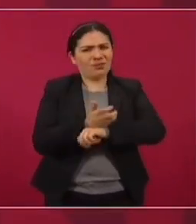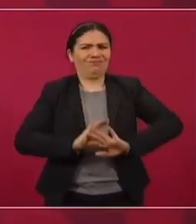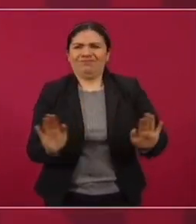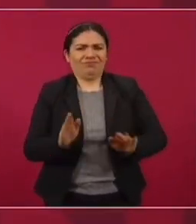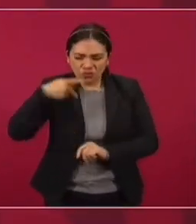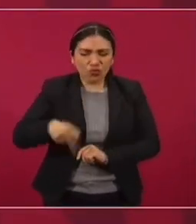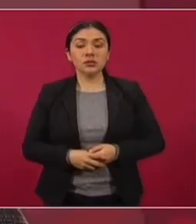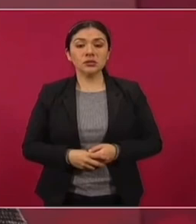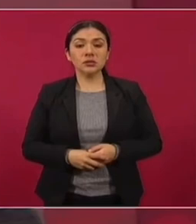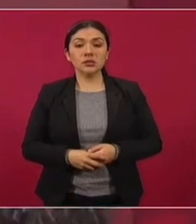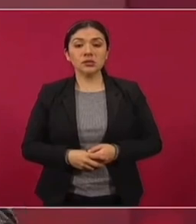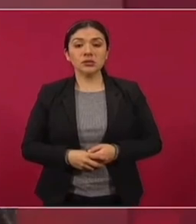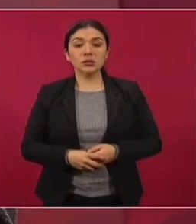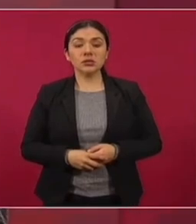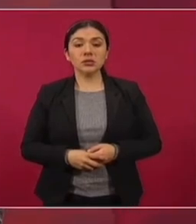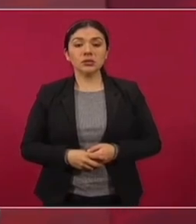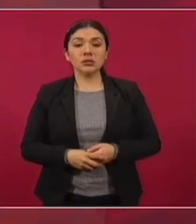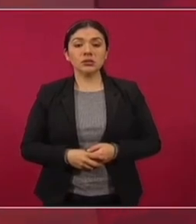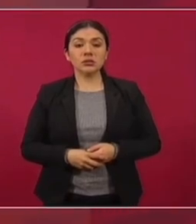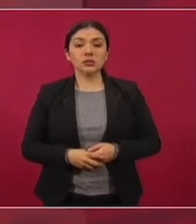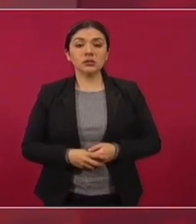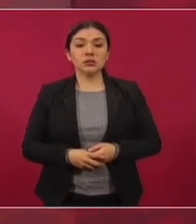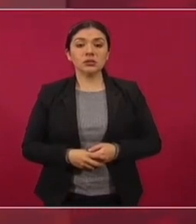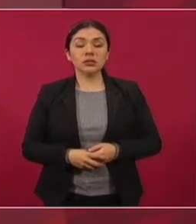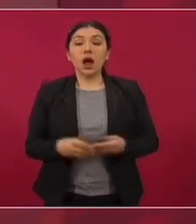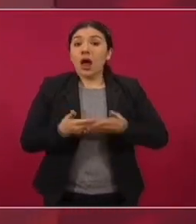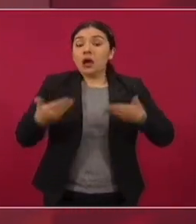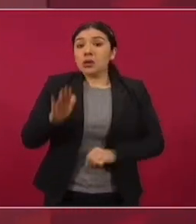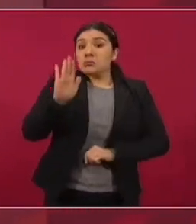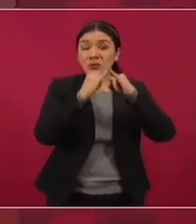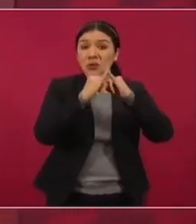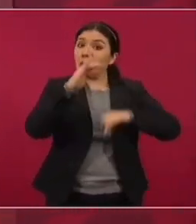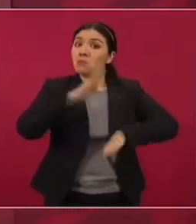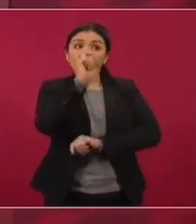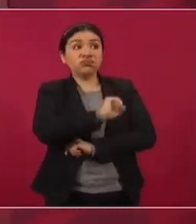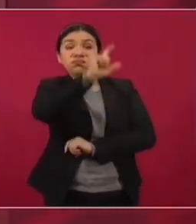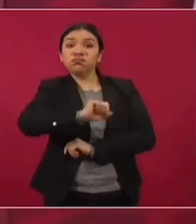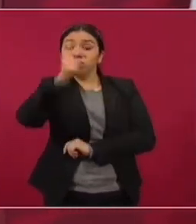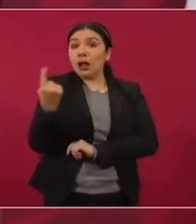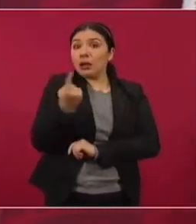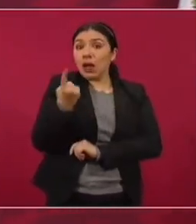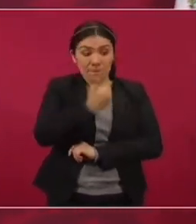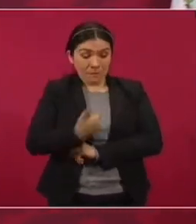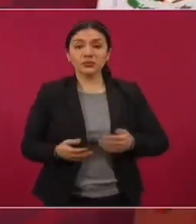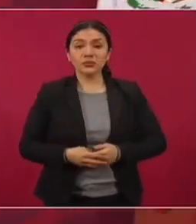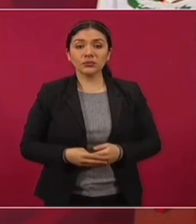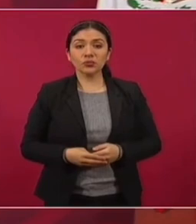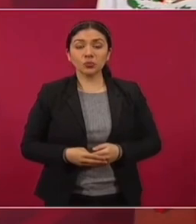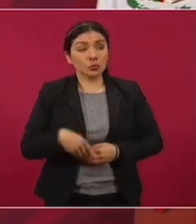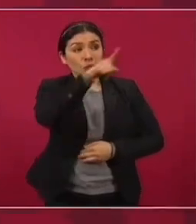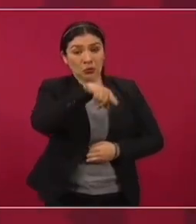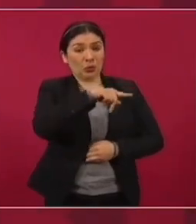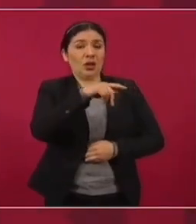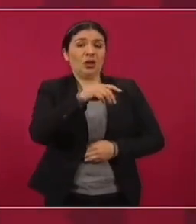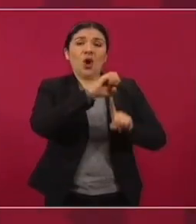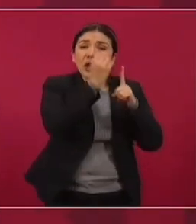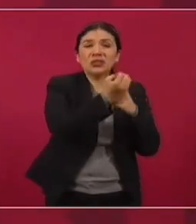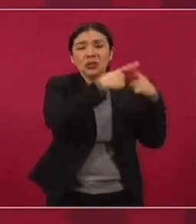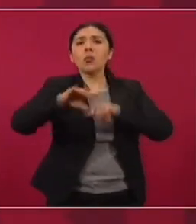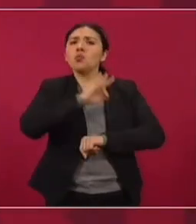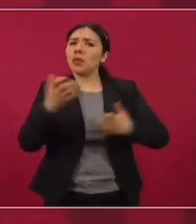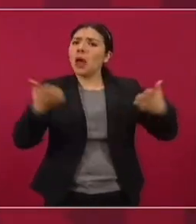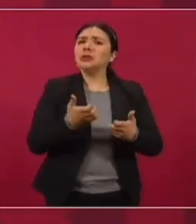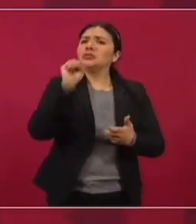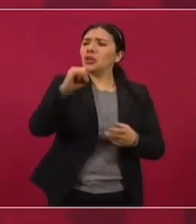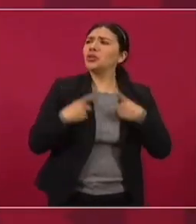sitio es de méxico y resulta que tiene más poder para que el ejecutivo y que pueden entregar bienes